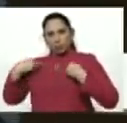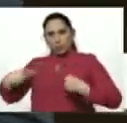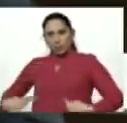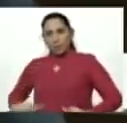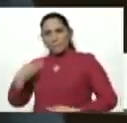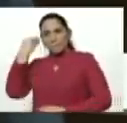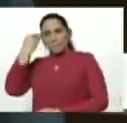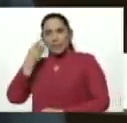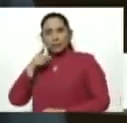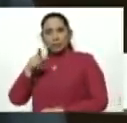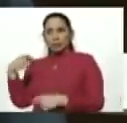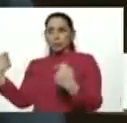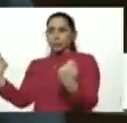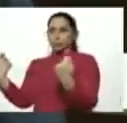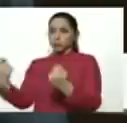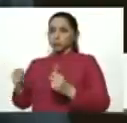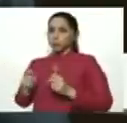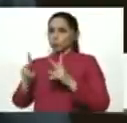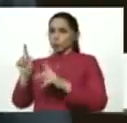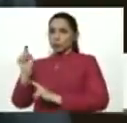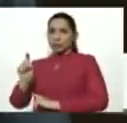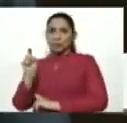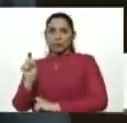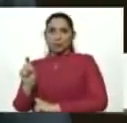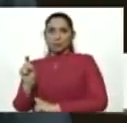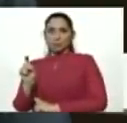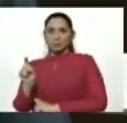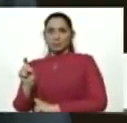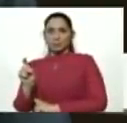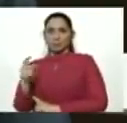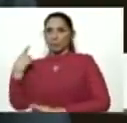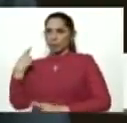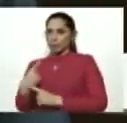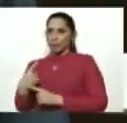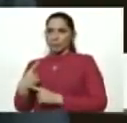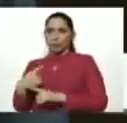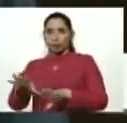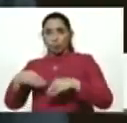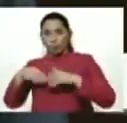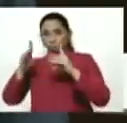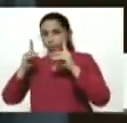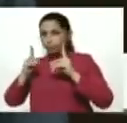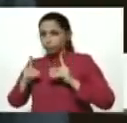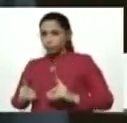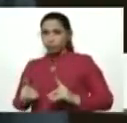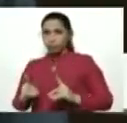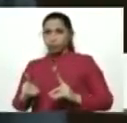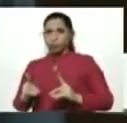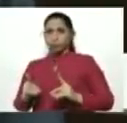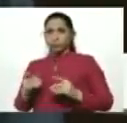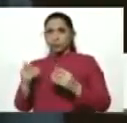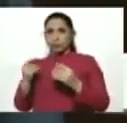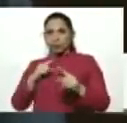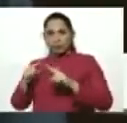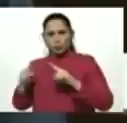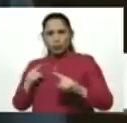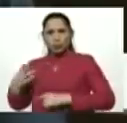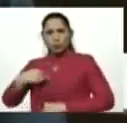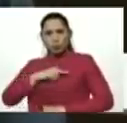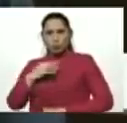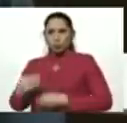una jornada oportuna y necesaria. Teníamos que tomar decisiones, actuar, y así lo